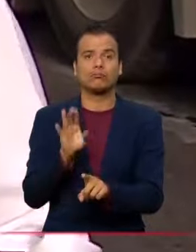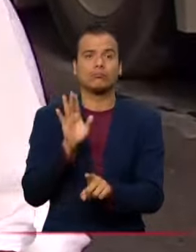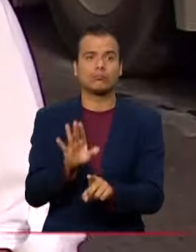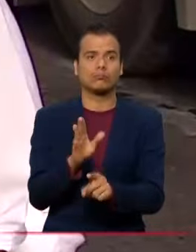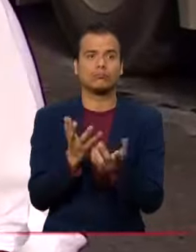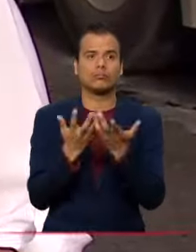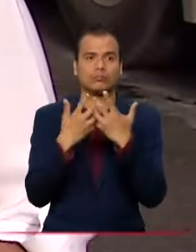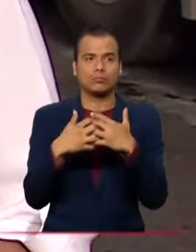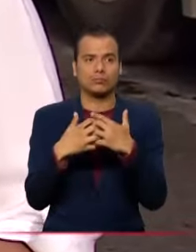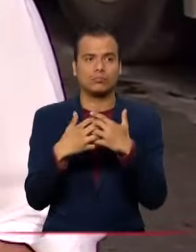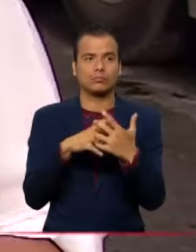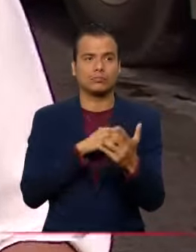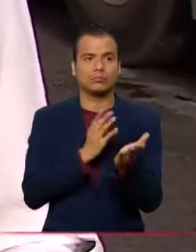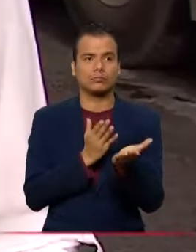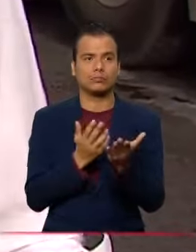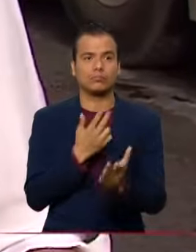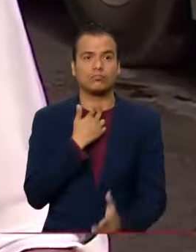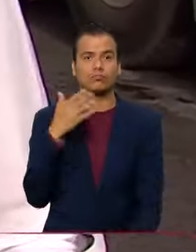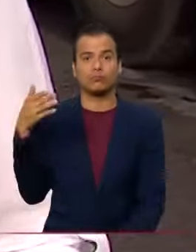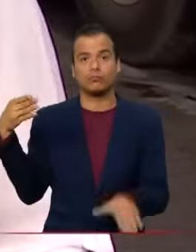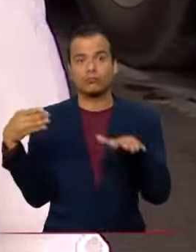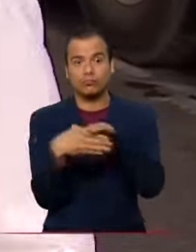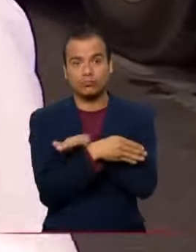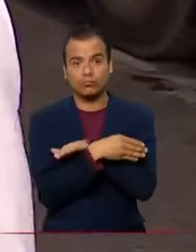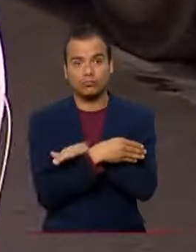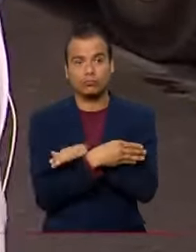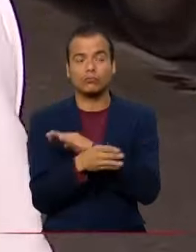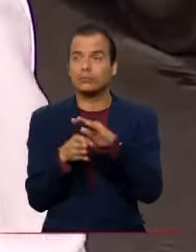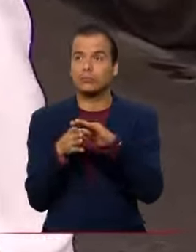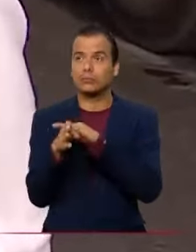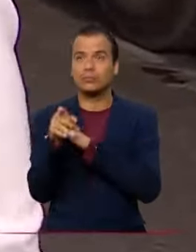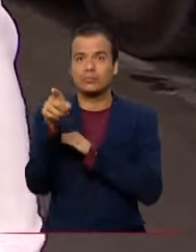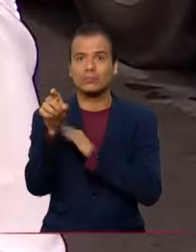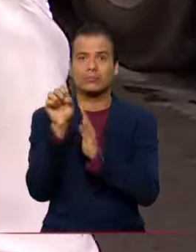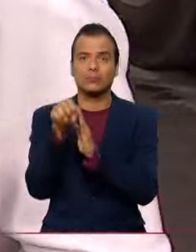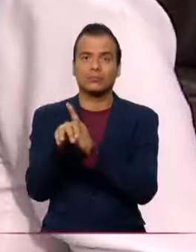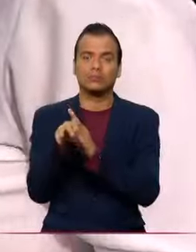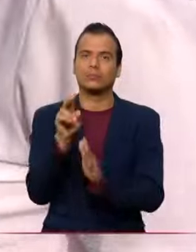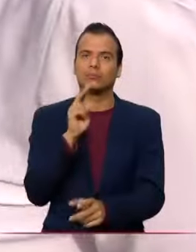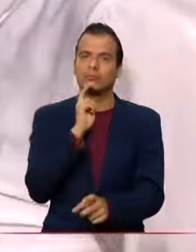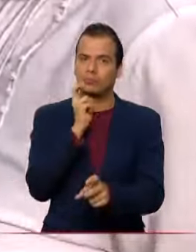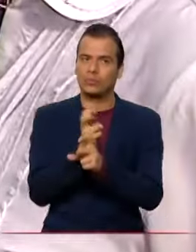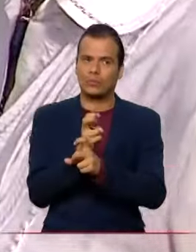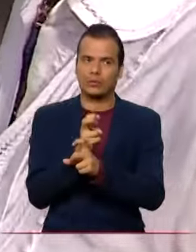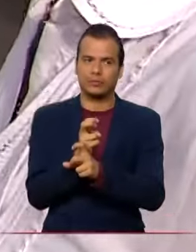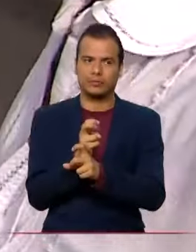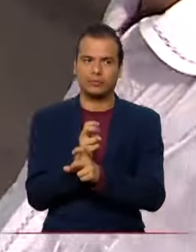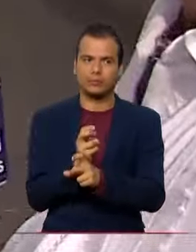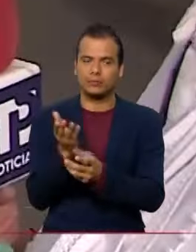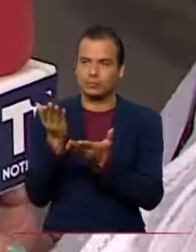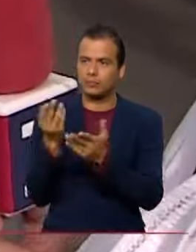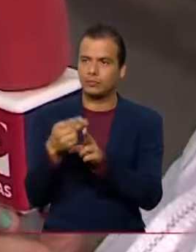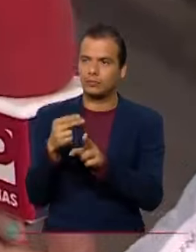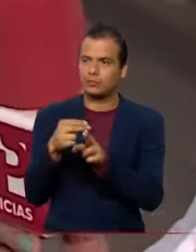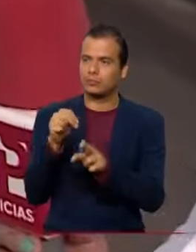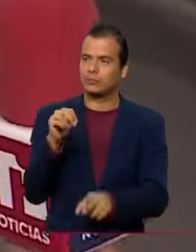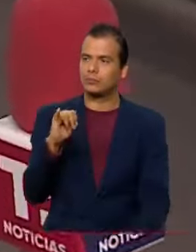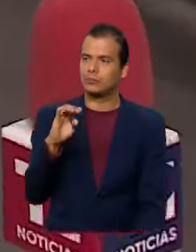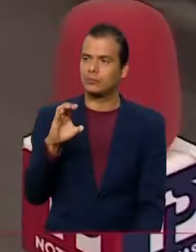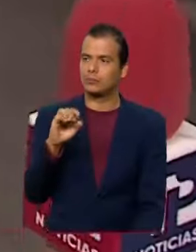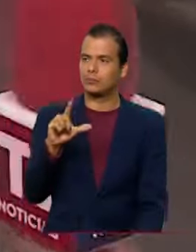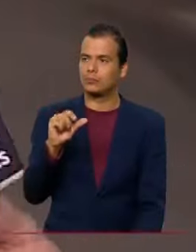hacen la recolección en Cali, pues no están pudiendo pasar para el relleno. Él es Nicolás Buitrago, bienvenido a Telepacífico Noticias. ¿Qué situación se nos